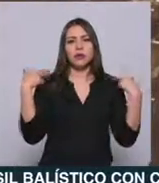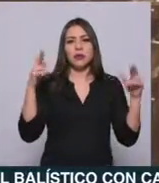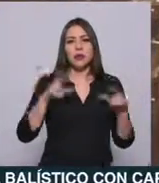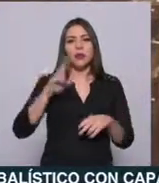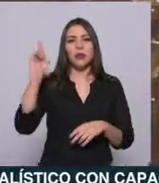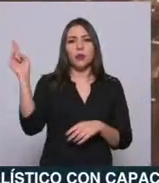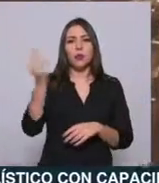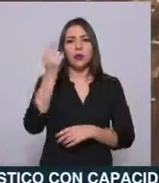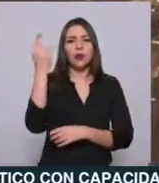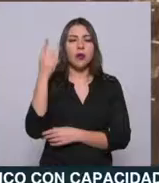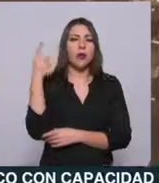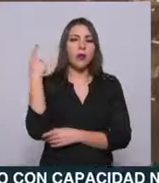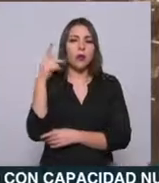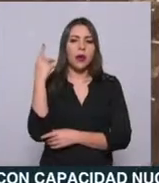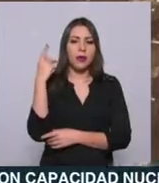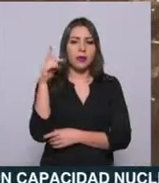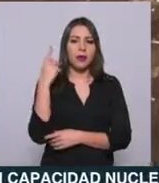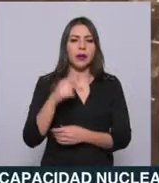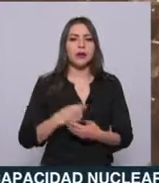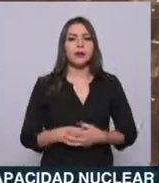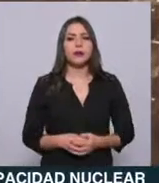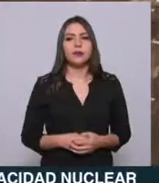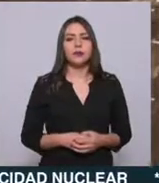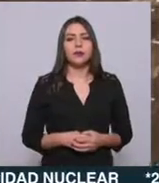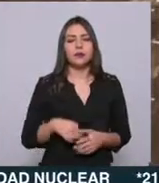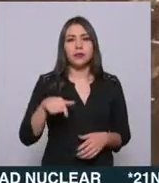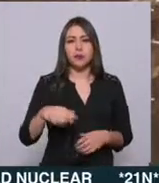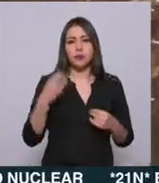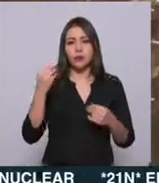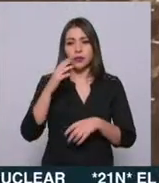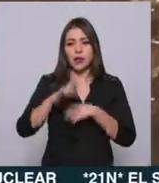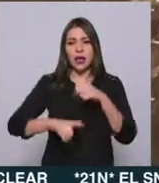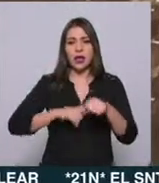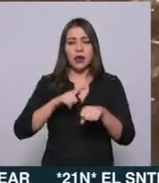1 millón de especies en el planeta en peligro de extinción.